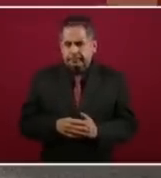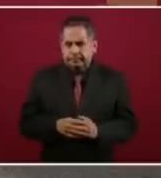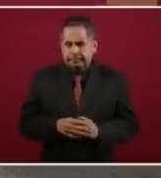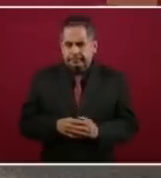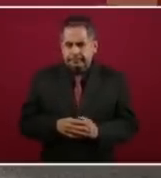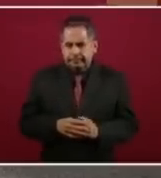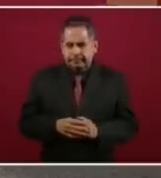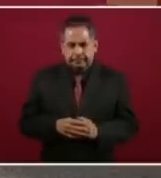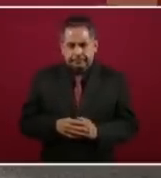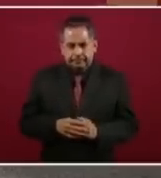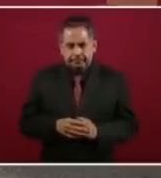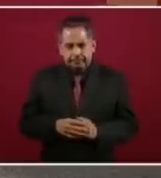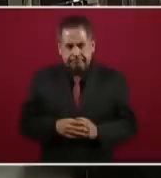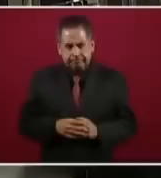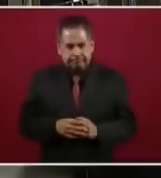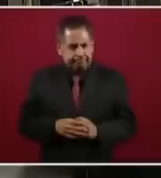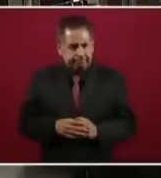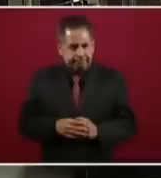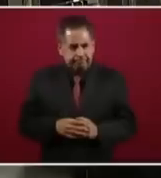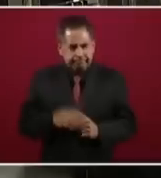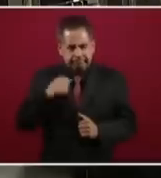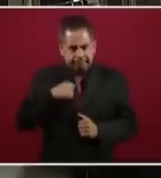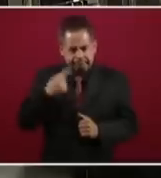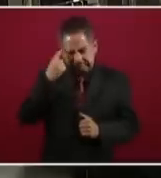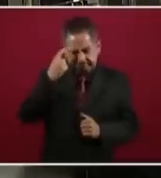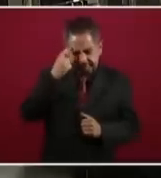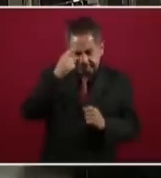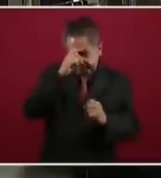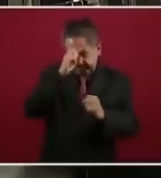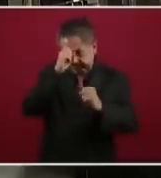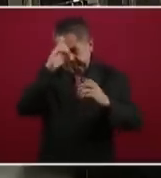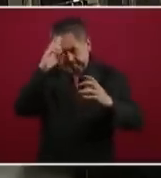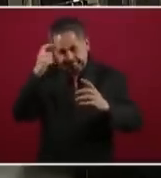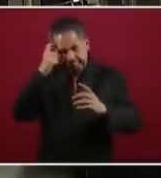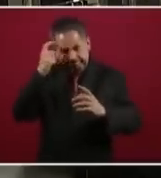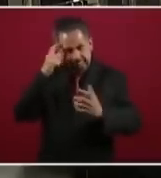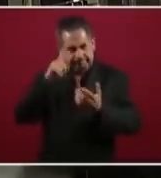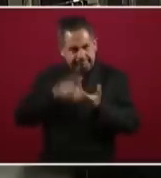un asunto de mentalidad.